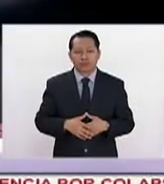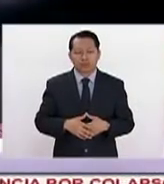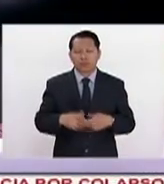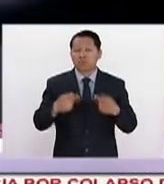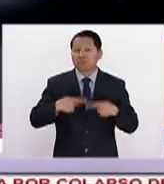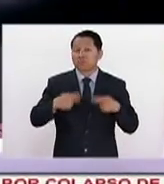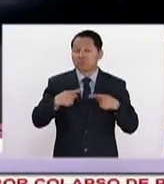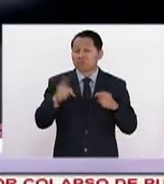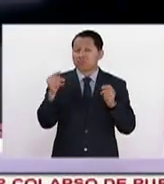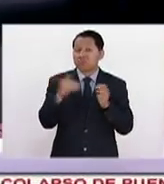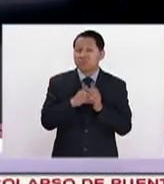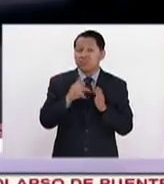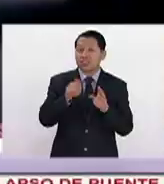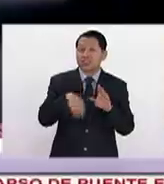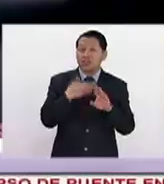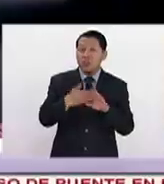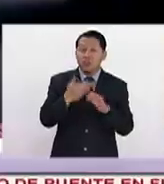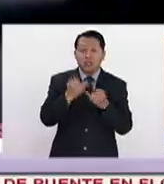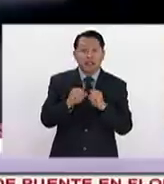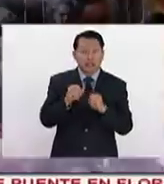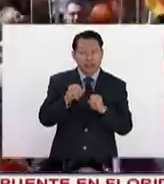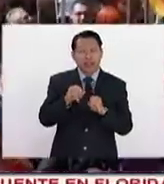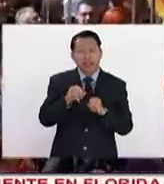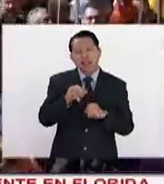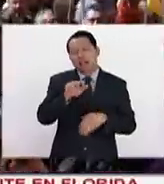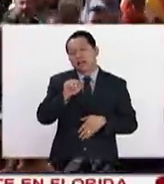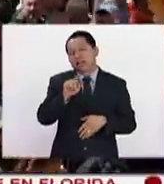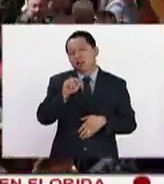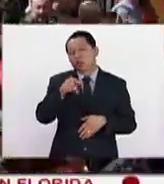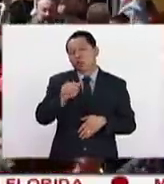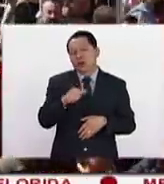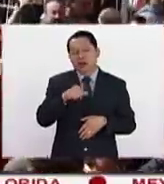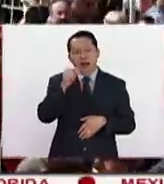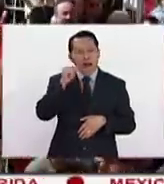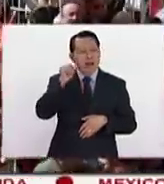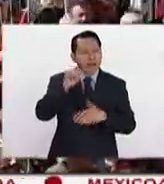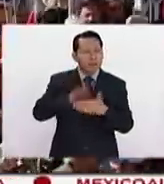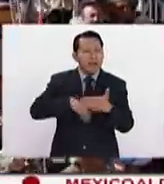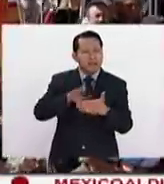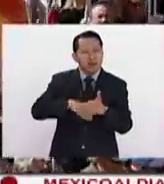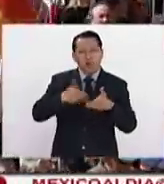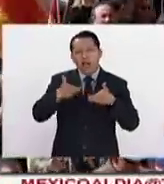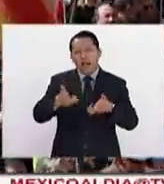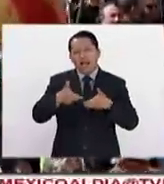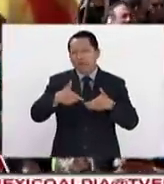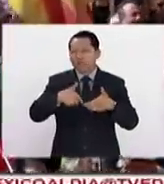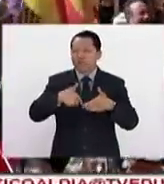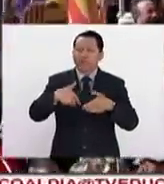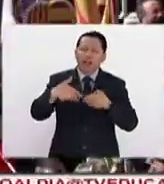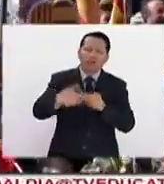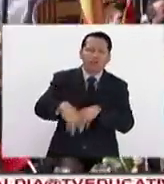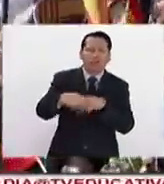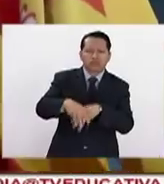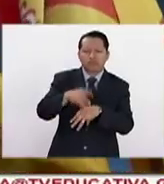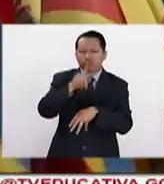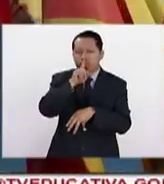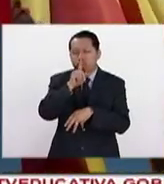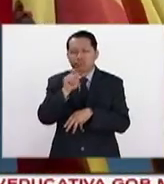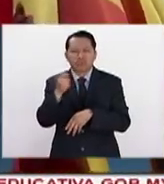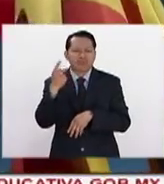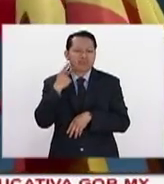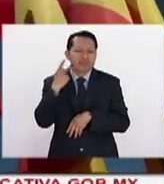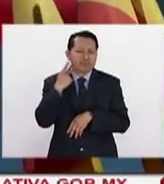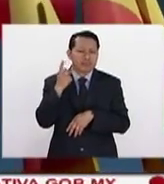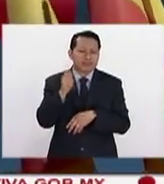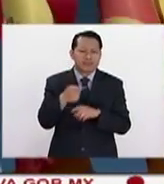Miles de personas que están en contra de la independencia de Cataluña marcharon ayer en las calles de Barcelona para denunciar un bloqueo político. Los